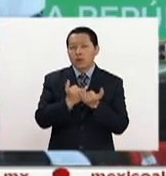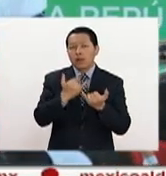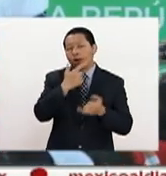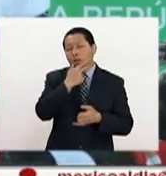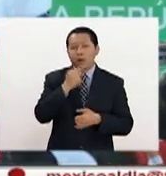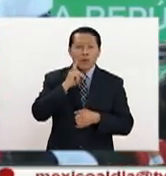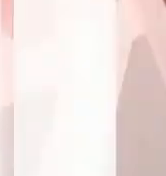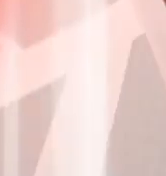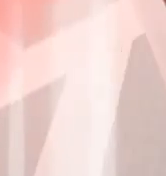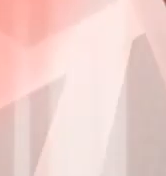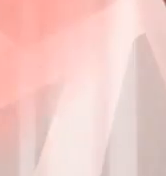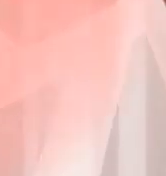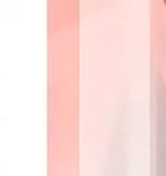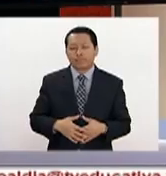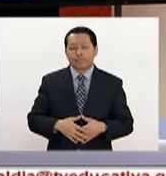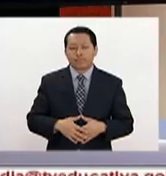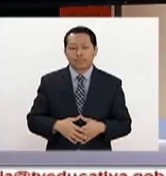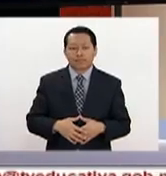género.